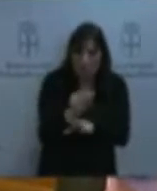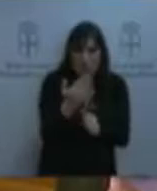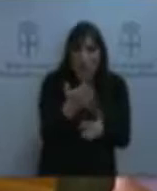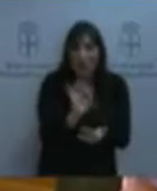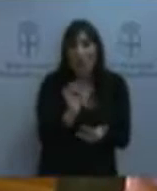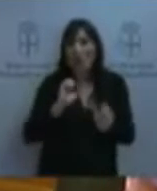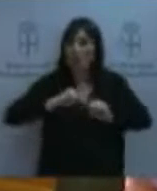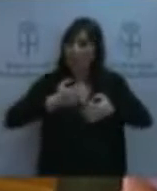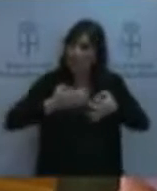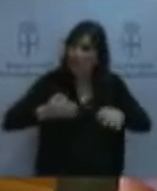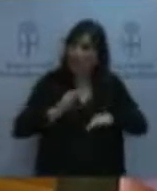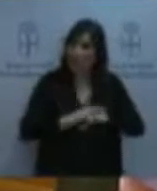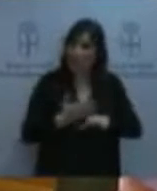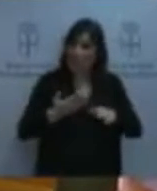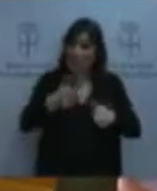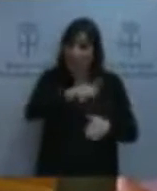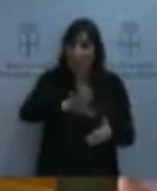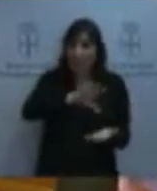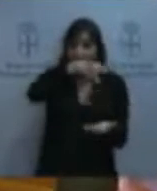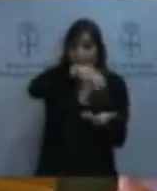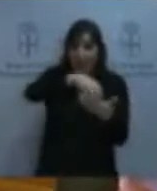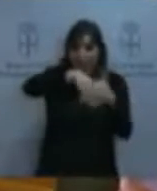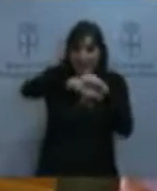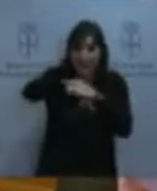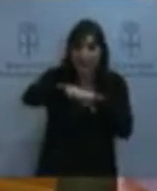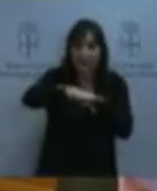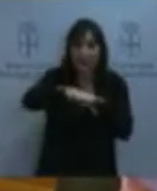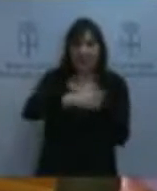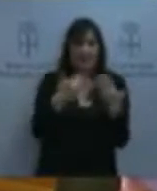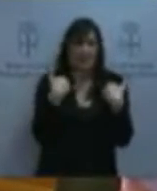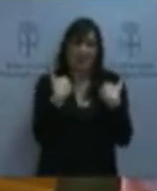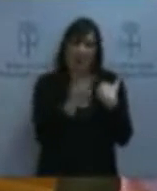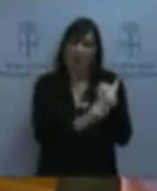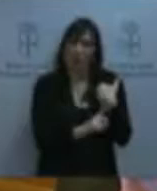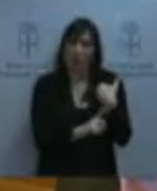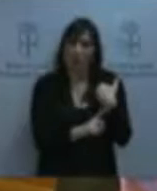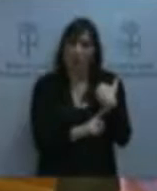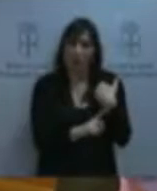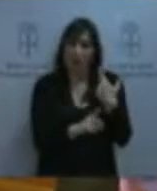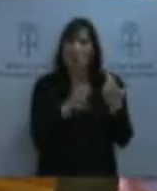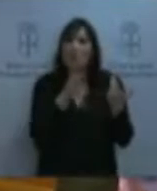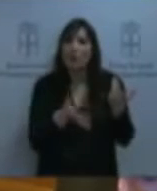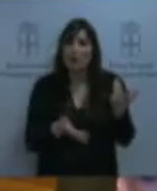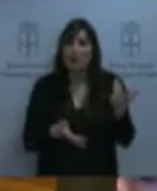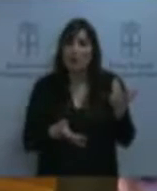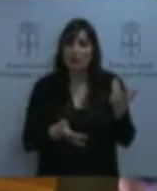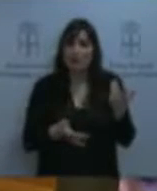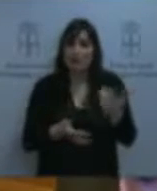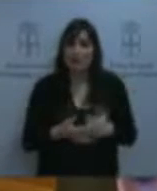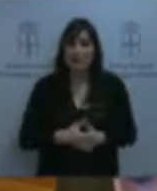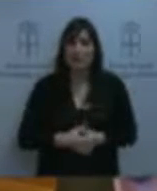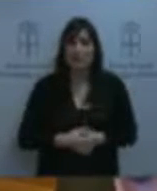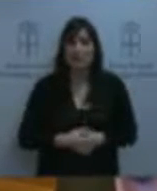no ha sido una responsabilidad de esta consejería? Piense usted